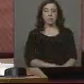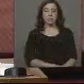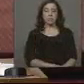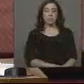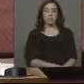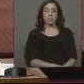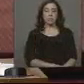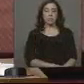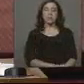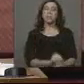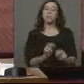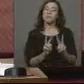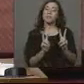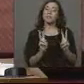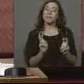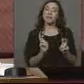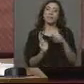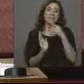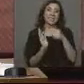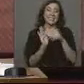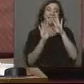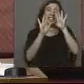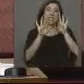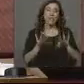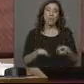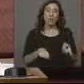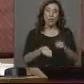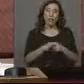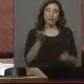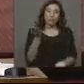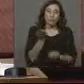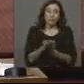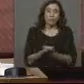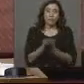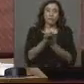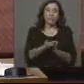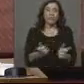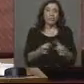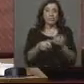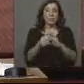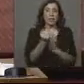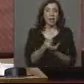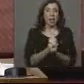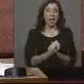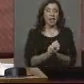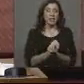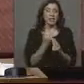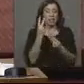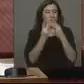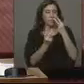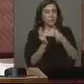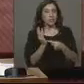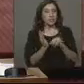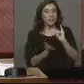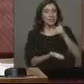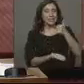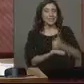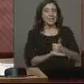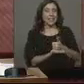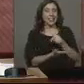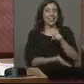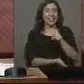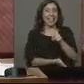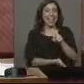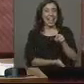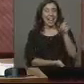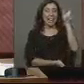presidente refiriéndome al contenido del informe complementario de la comisión de Hacienda y considerando que será el intendente en su